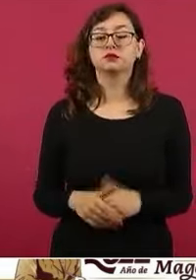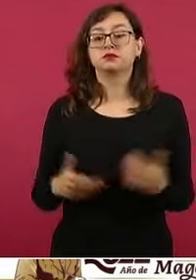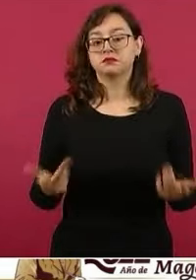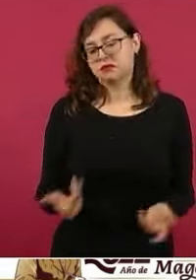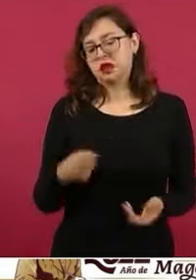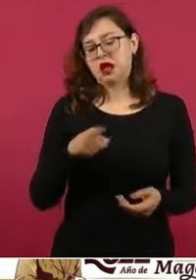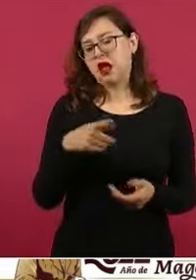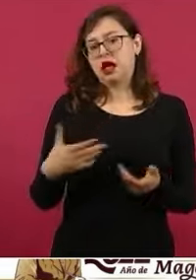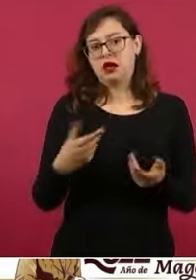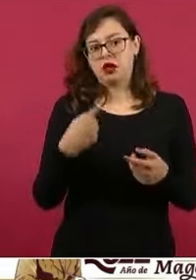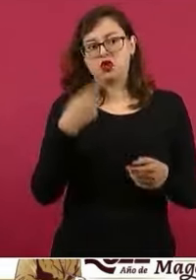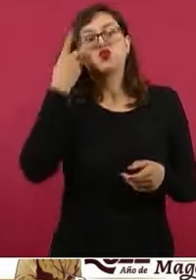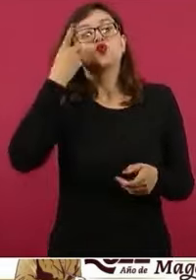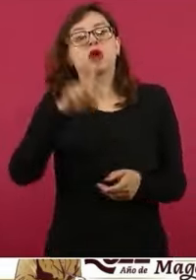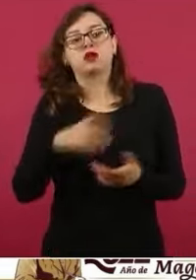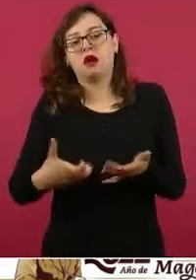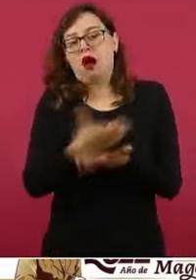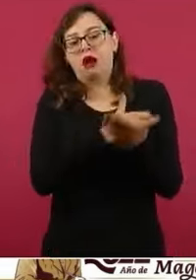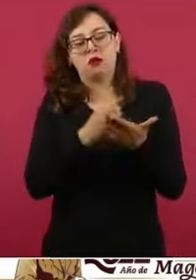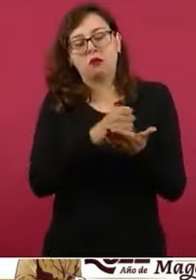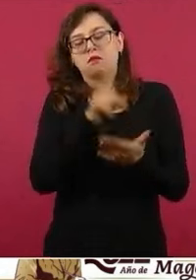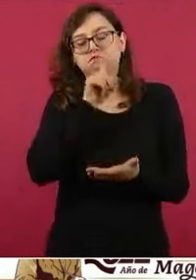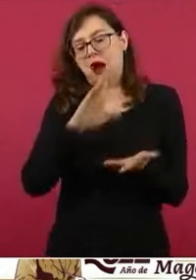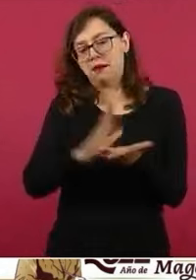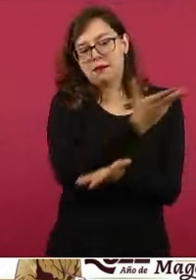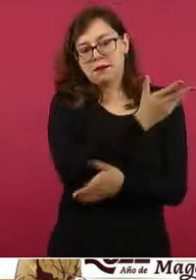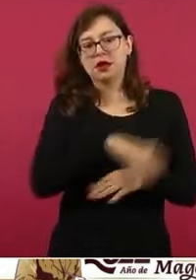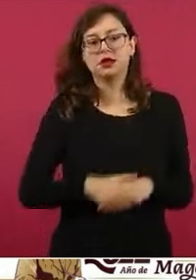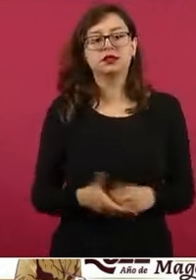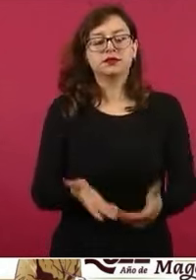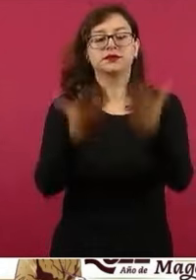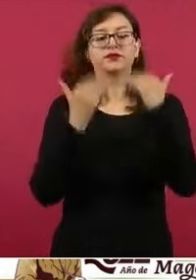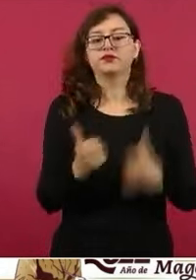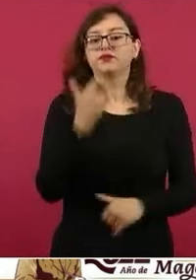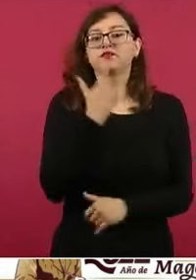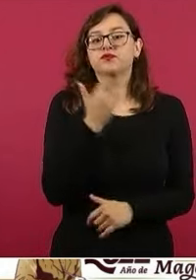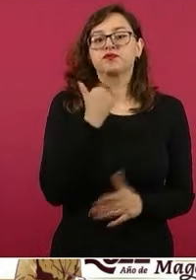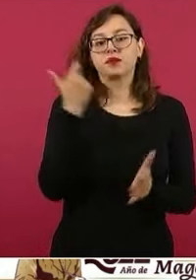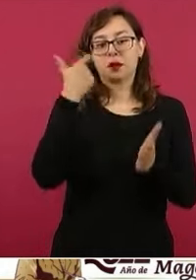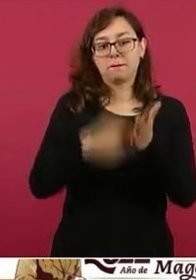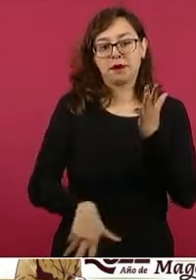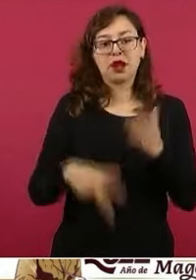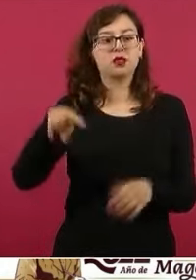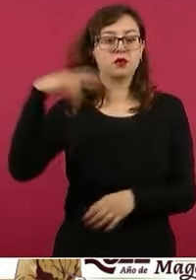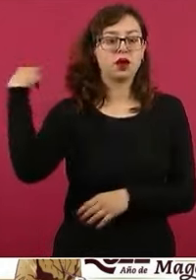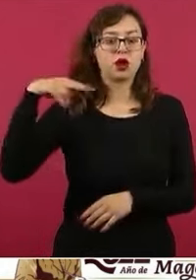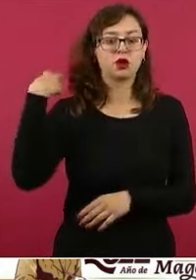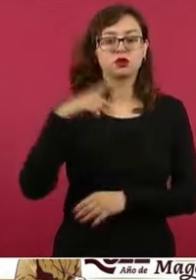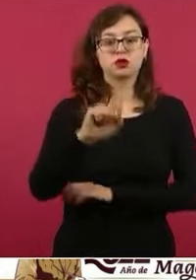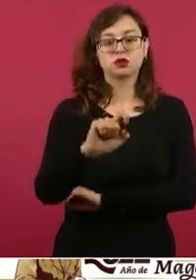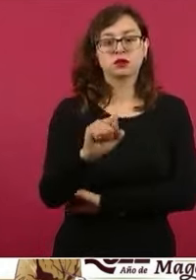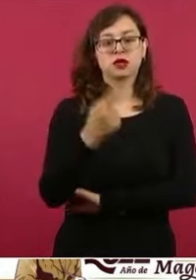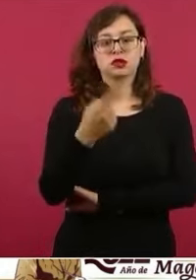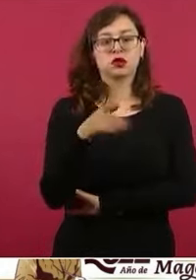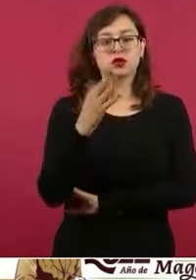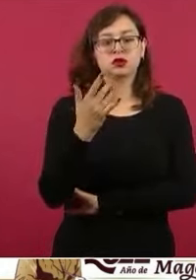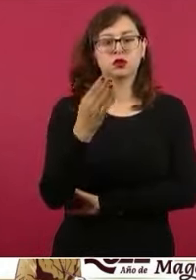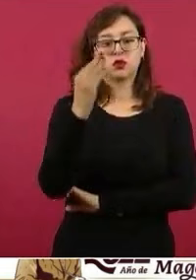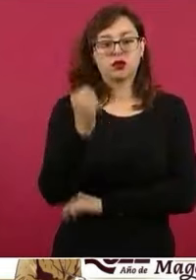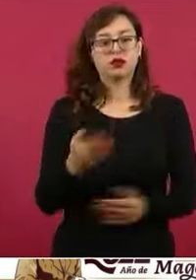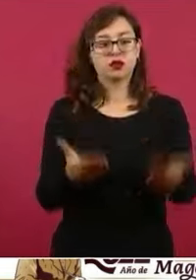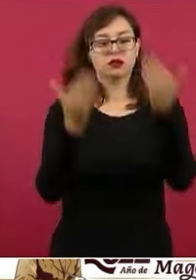en cuenta el margen. La premium, la más barata, $21.59 de Soriana en Veracruz, y $21.79